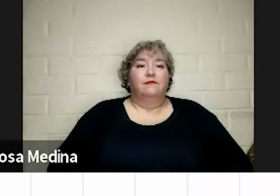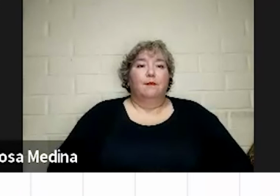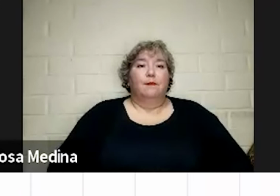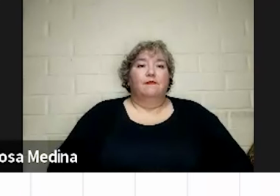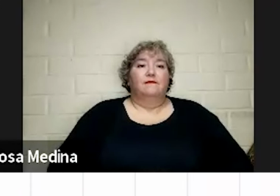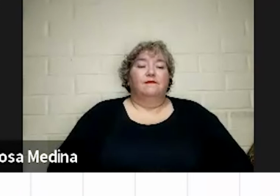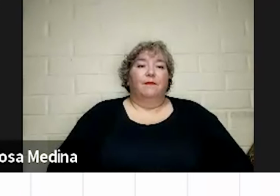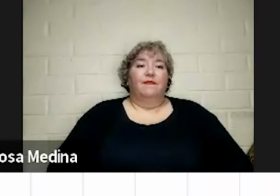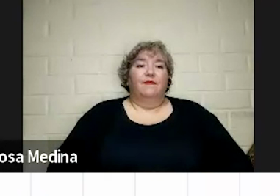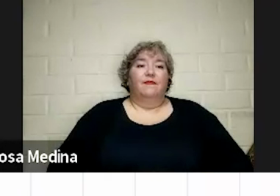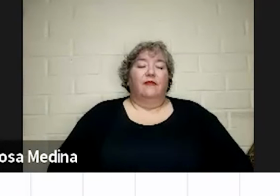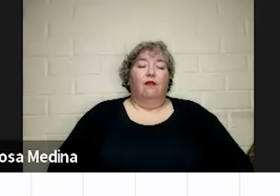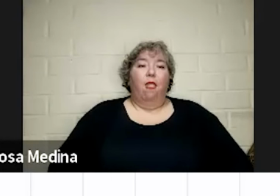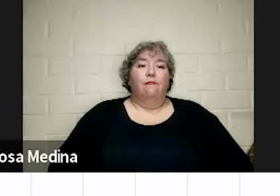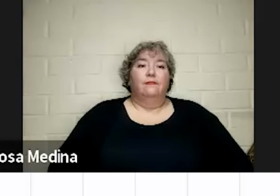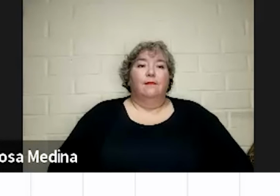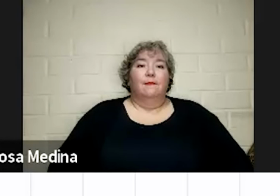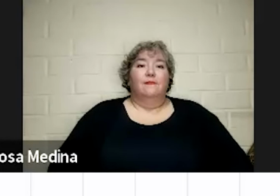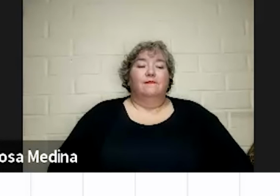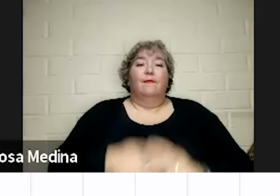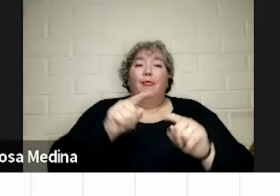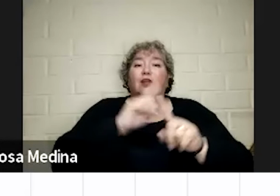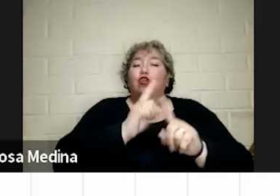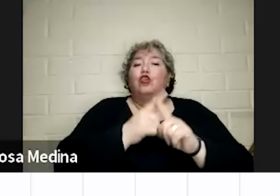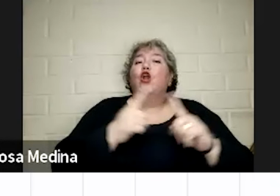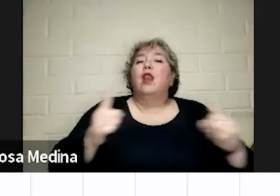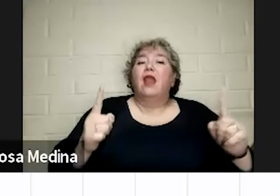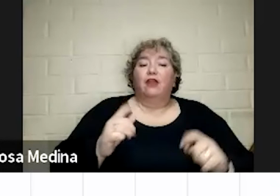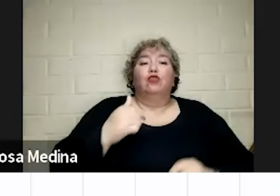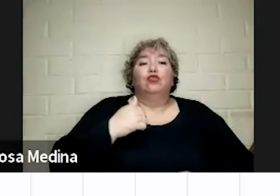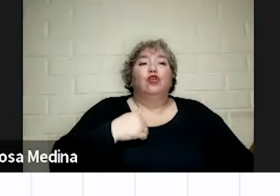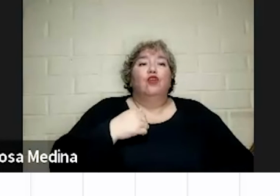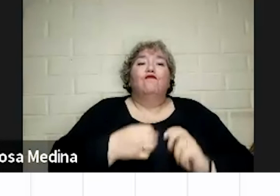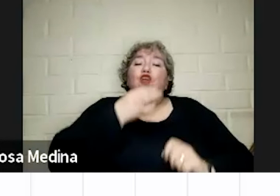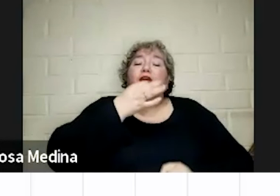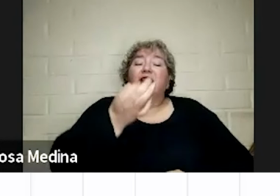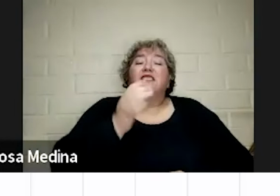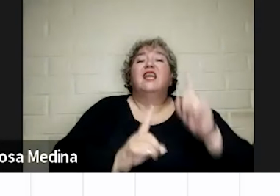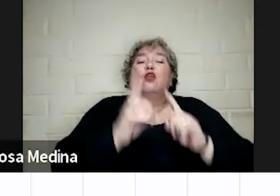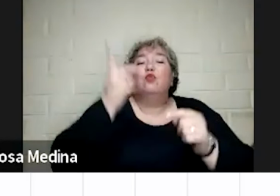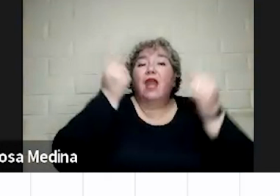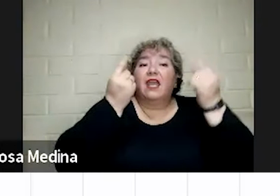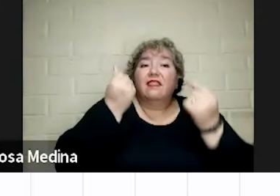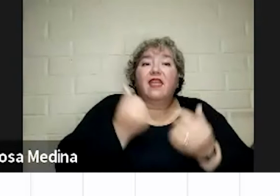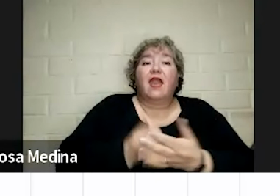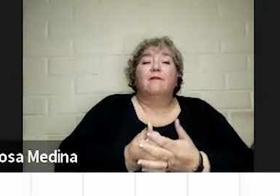Ahora esto no era tan largo, entonces voy a poner algunas ideitas que encontré de cómo trabajar las funciones ejecutivas en el